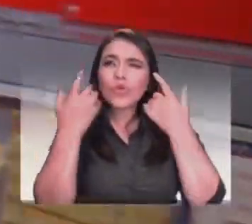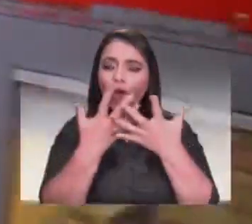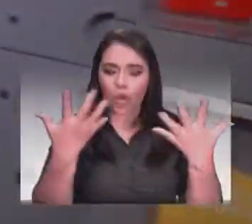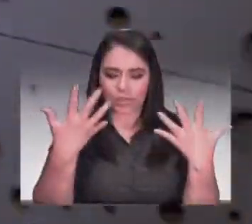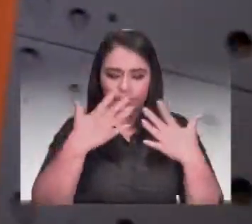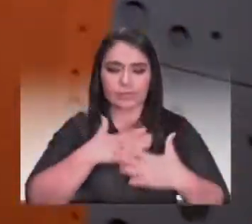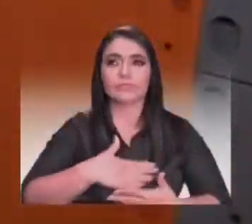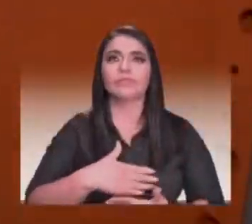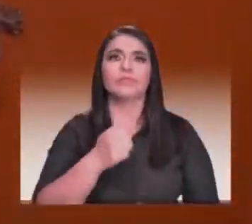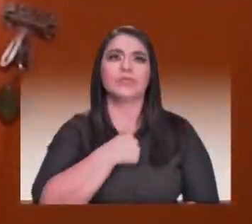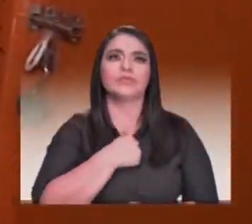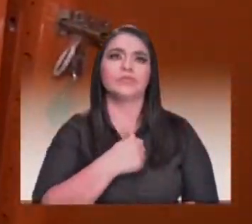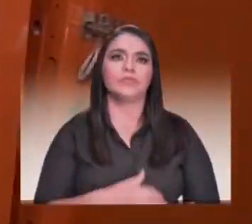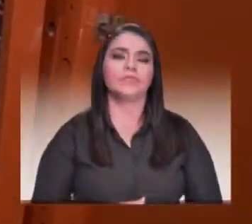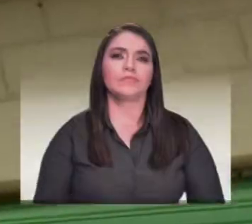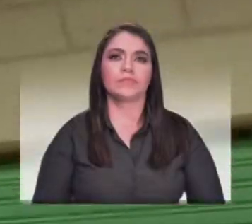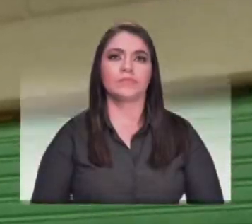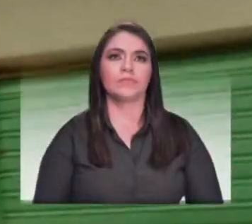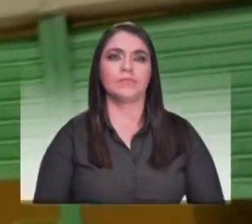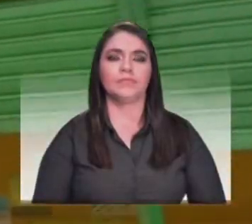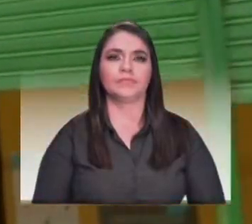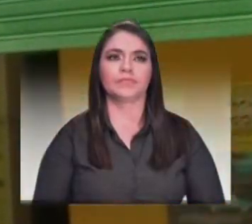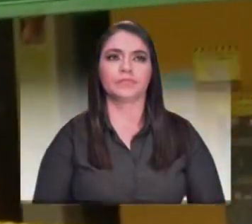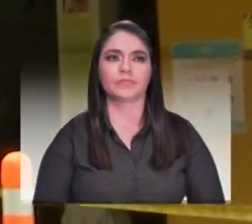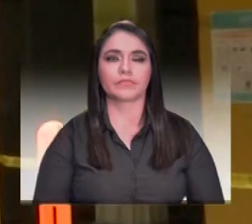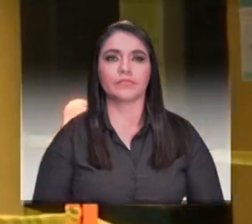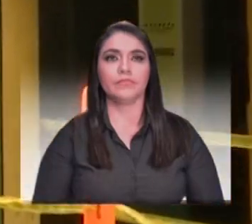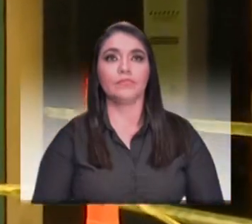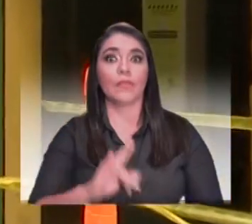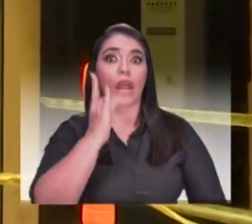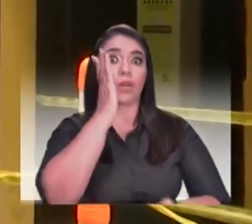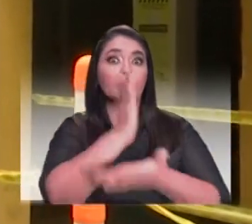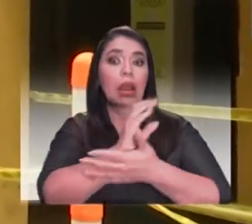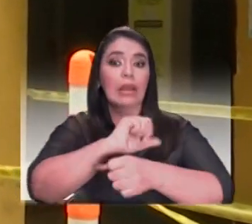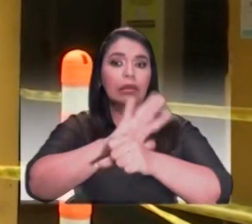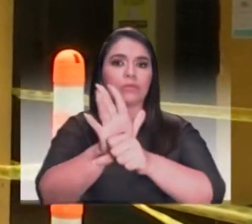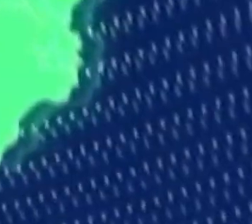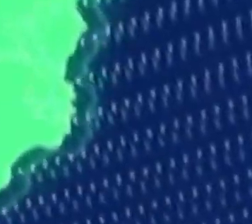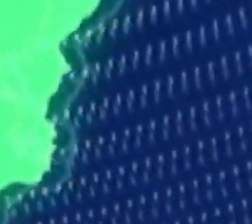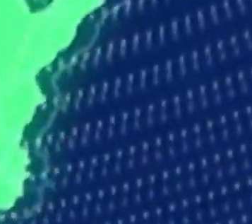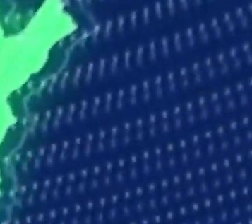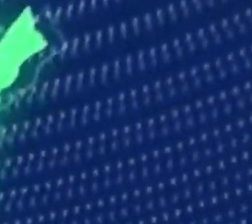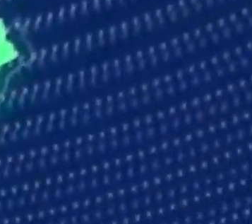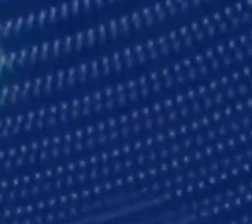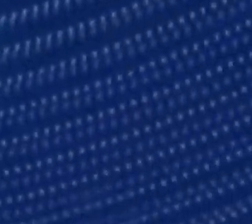personal. Además, se definió el protocolo en caso de presentarse un contagio.